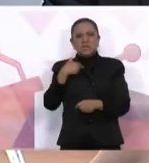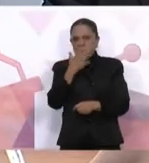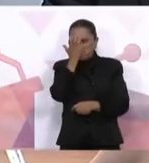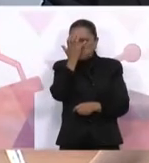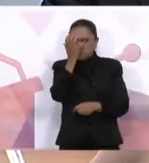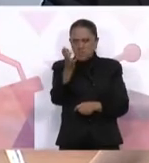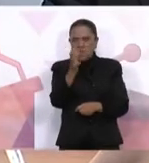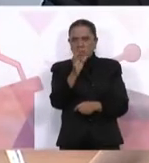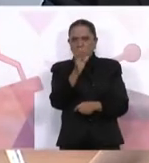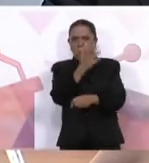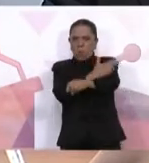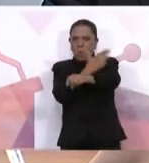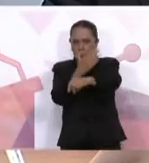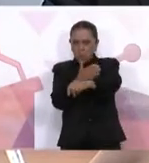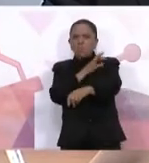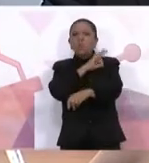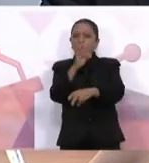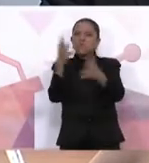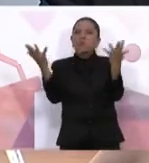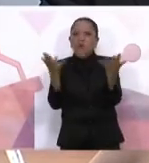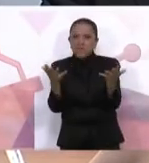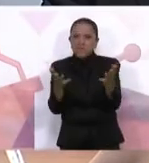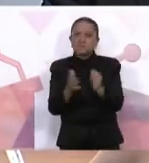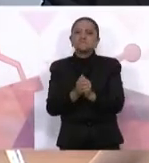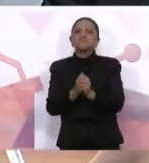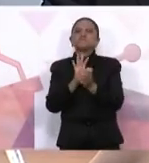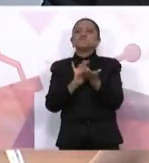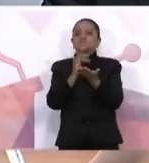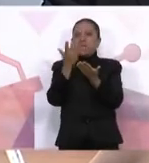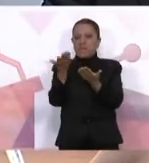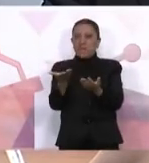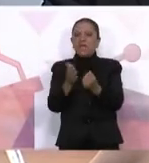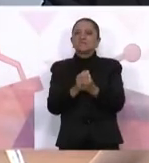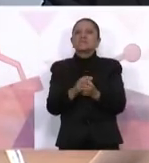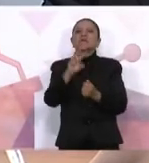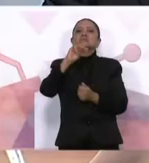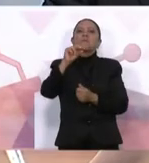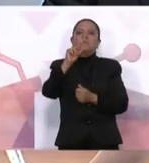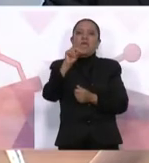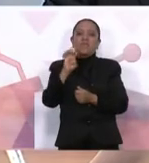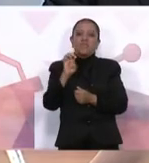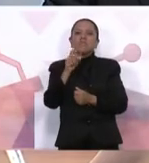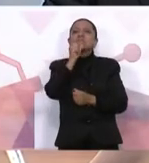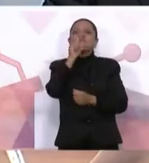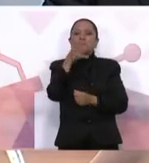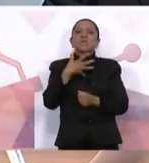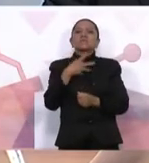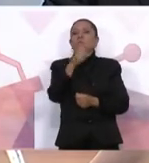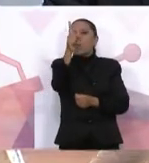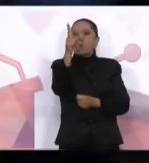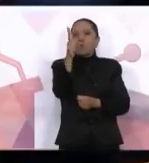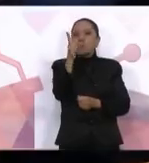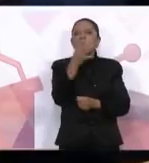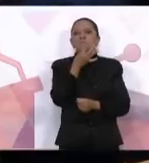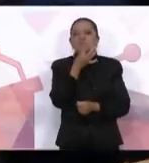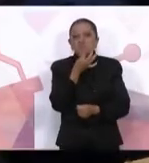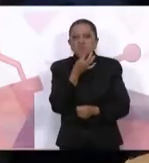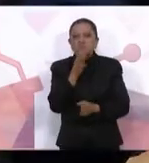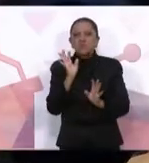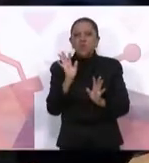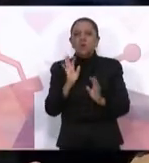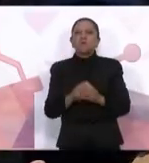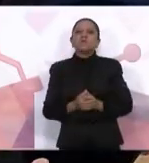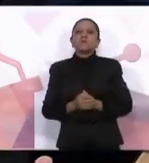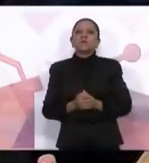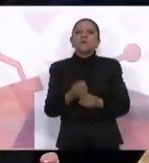'no jorge meade ocaranza el candidato ponente tiene entonces pues todavía también un minuto si quieres ser un show de él ahorita también